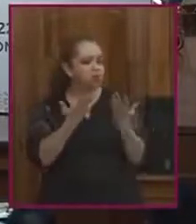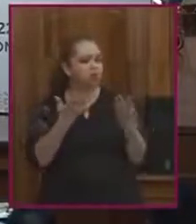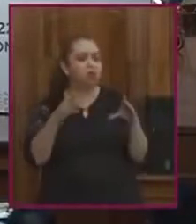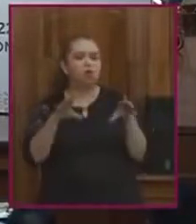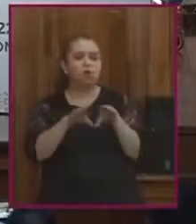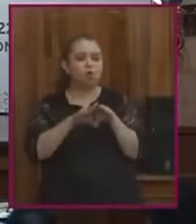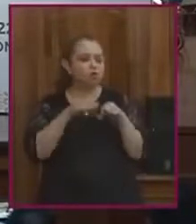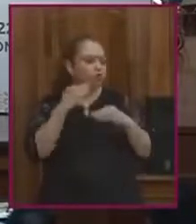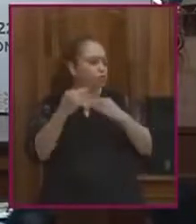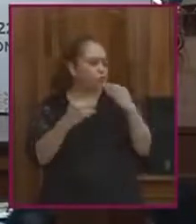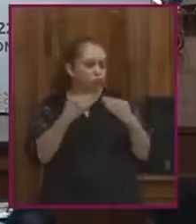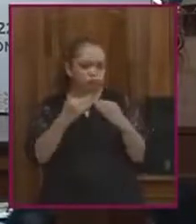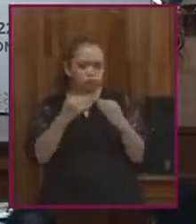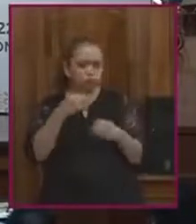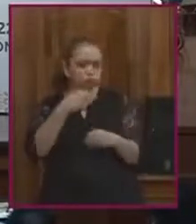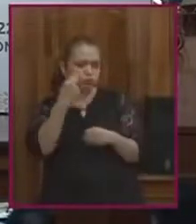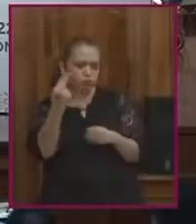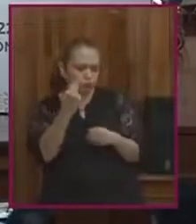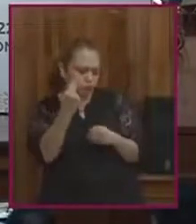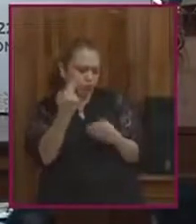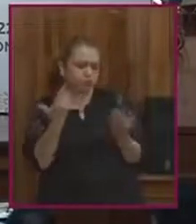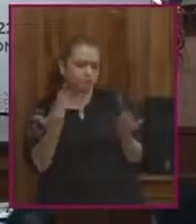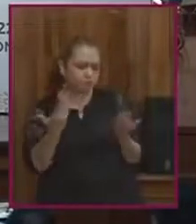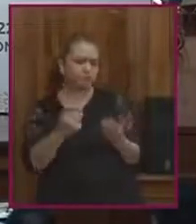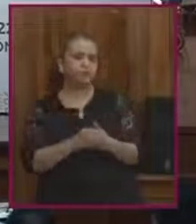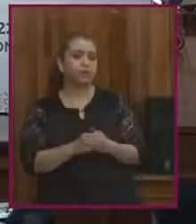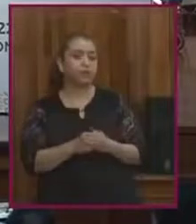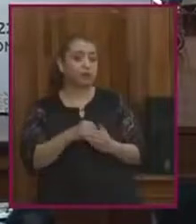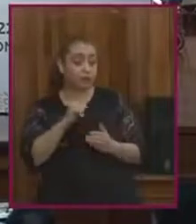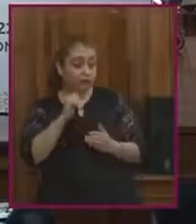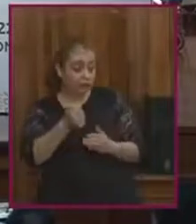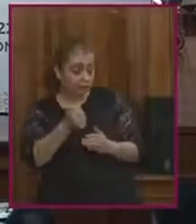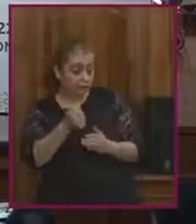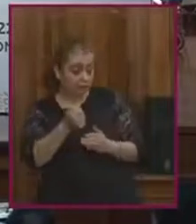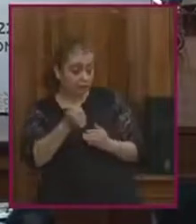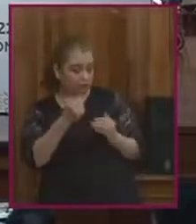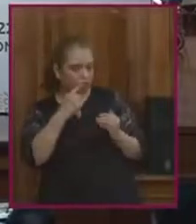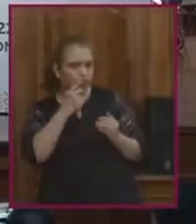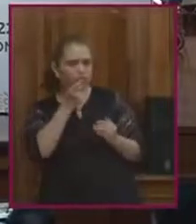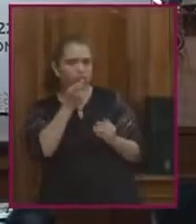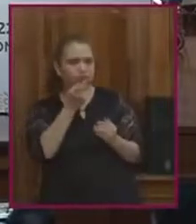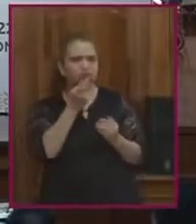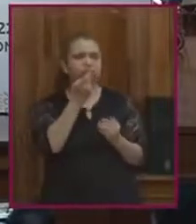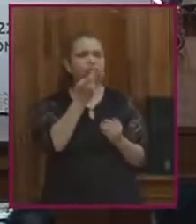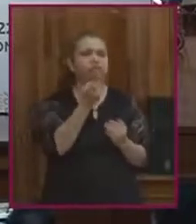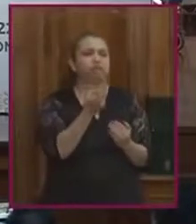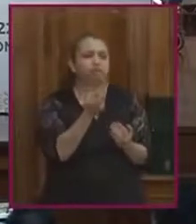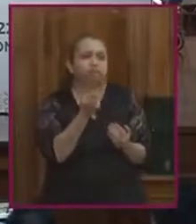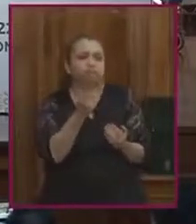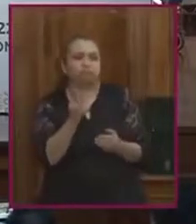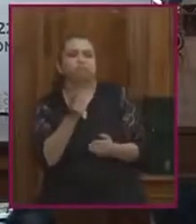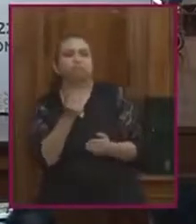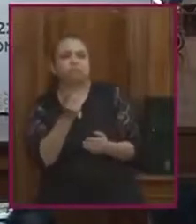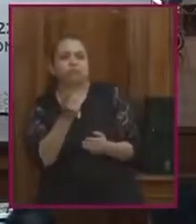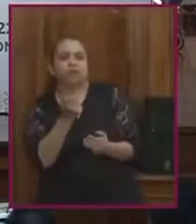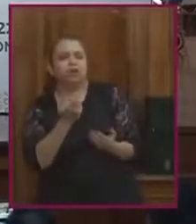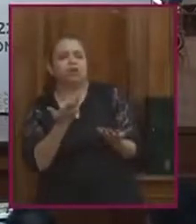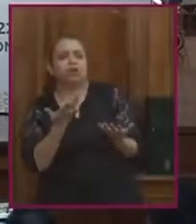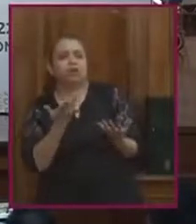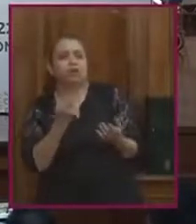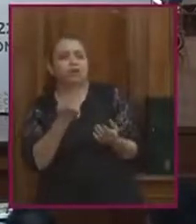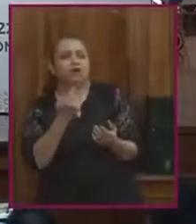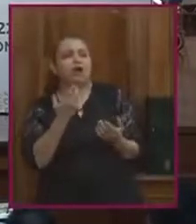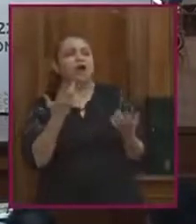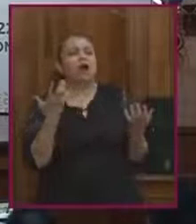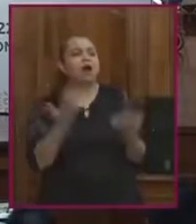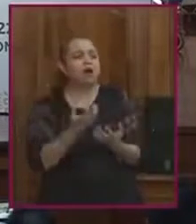con todas y todos. Y esto pues nos lleva a la pregunta más importante: ¿qué tenemos que hacer en este